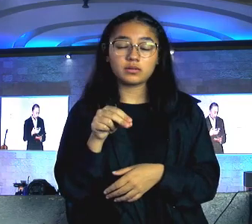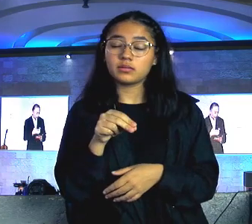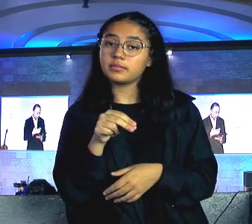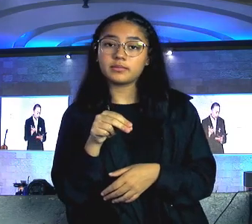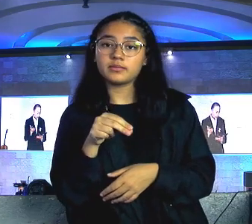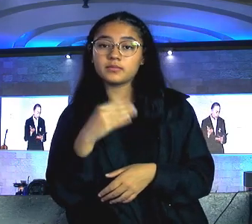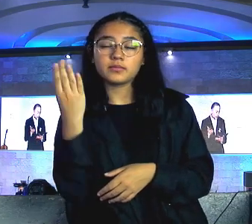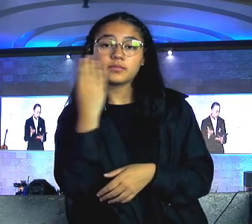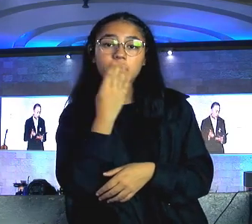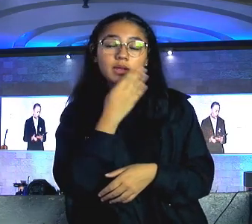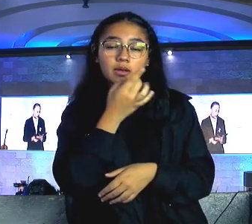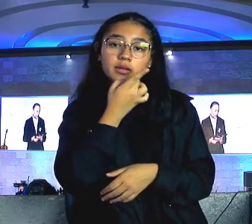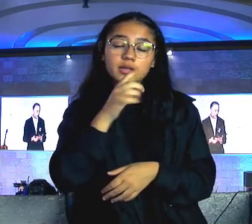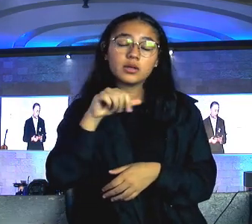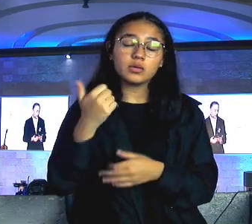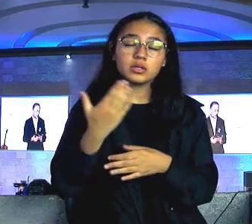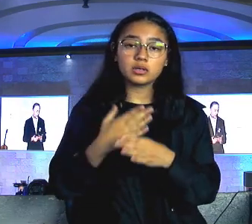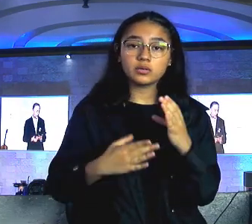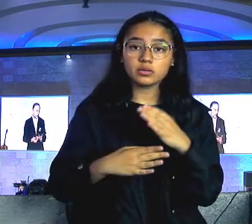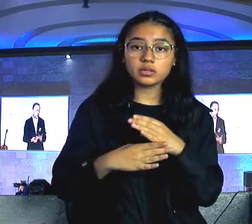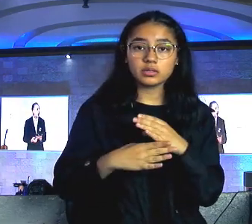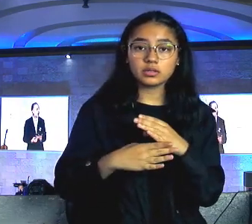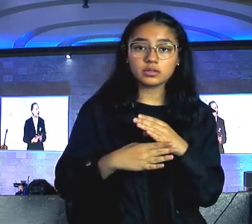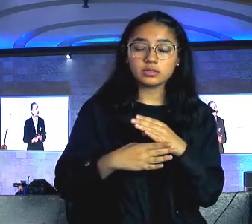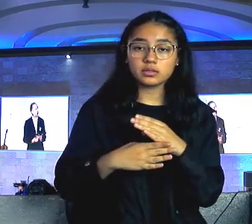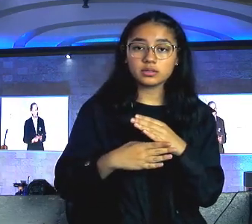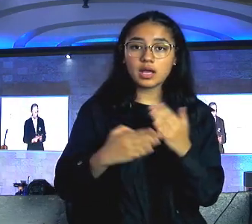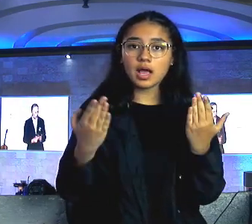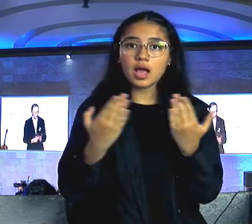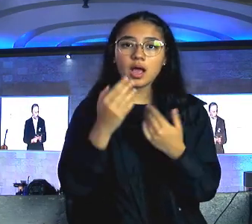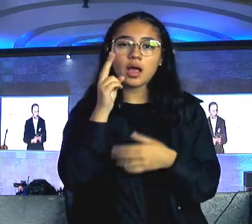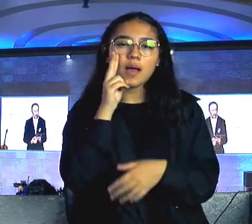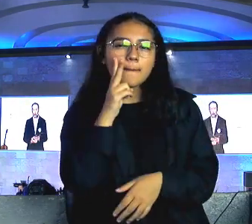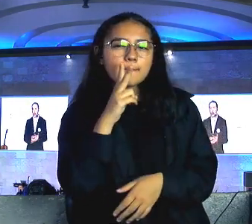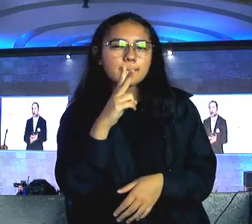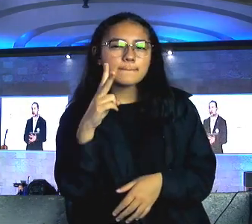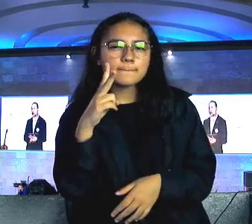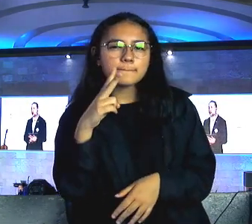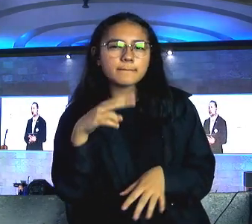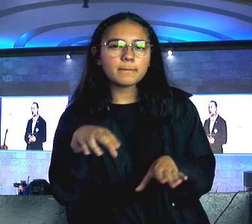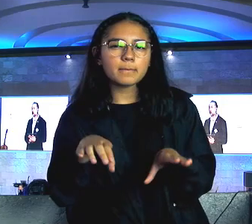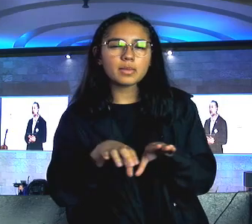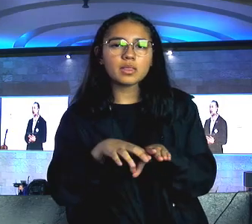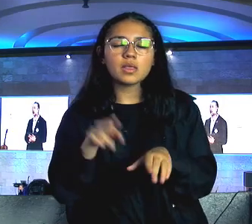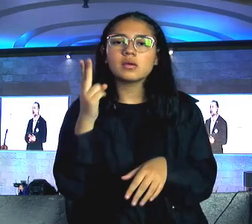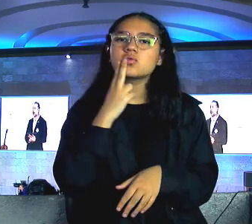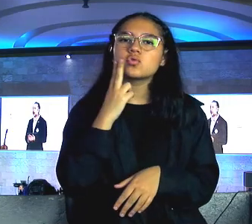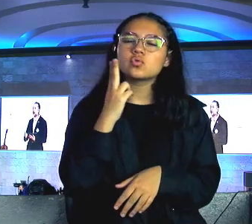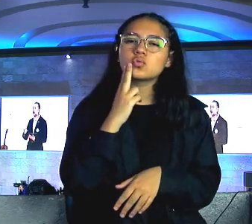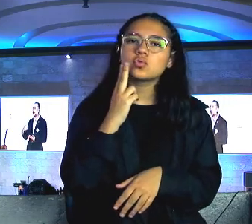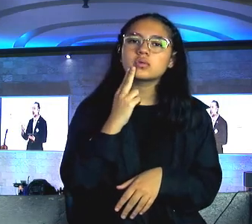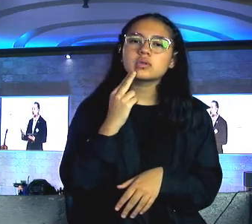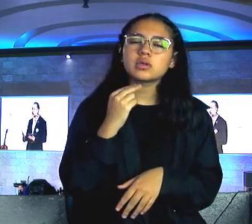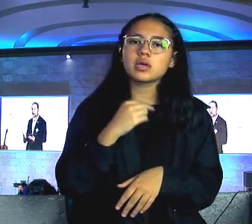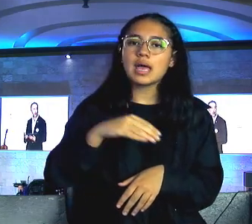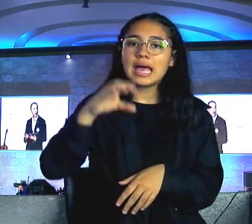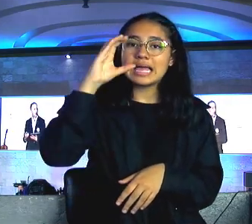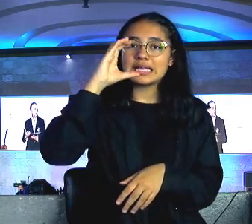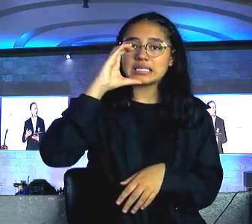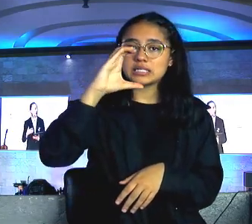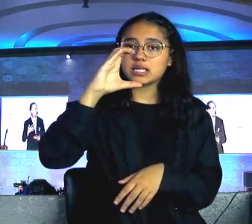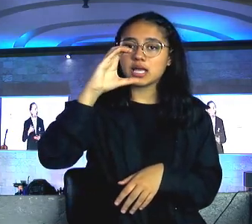la Biblia dice otra cosa. ¿Has visto cómo funcionan los famosos C5